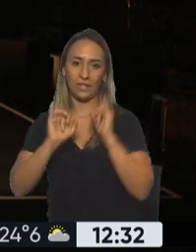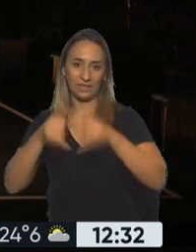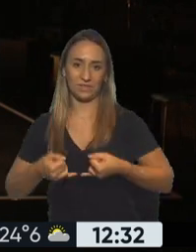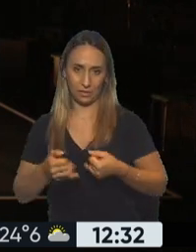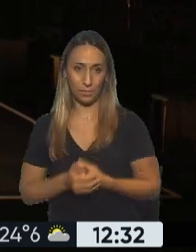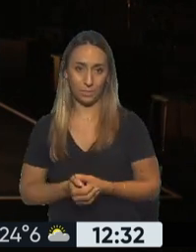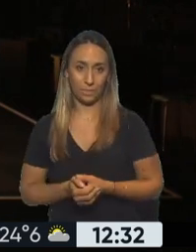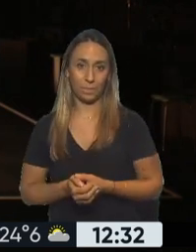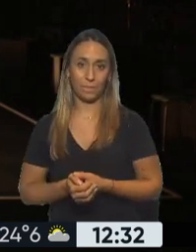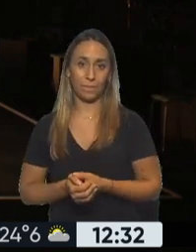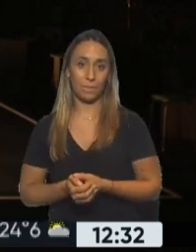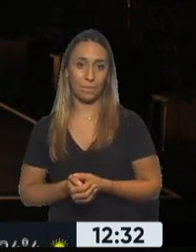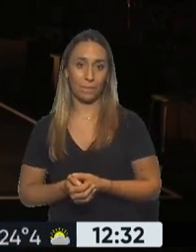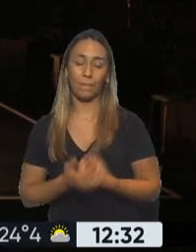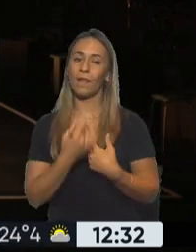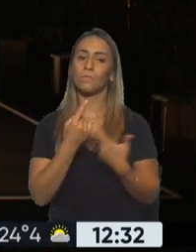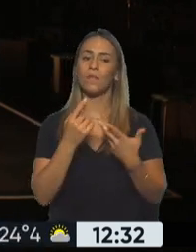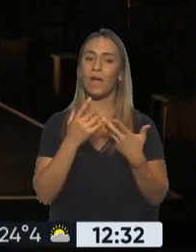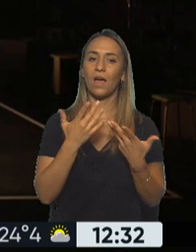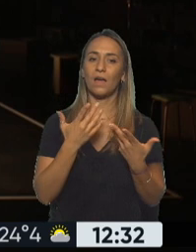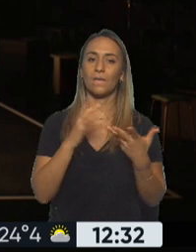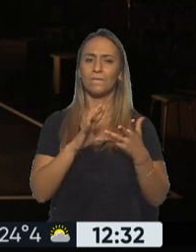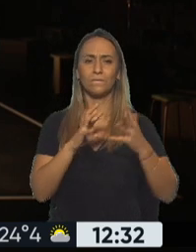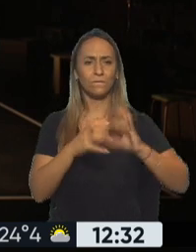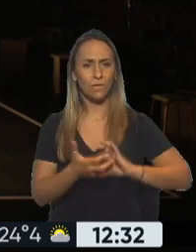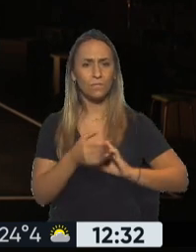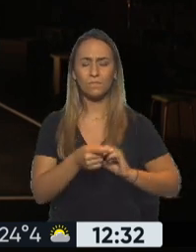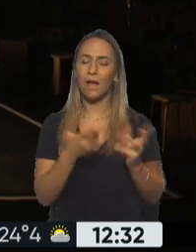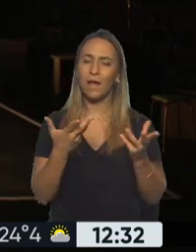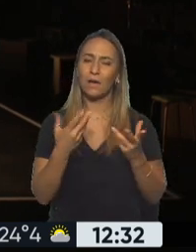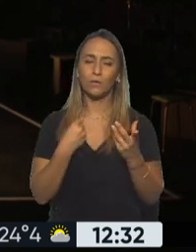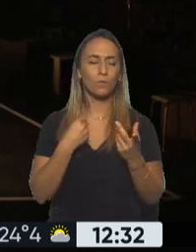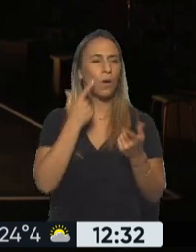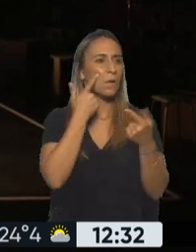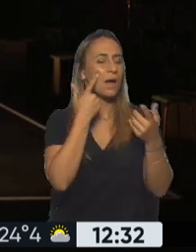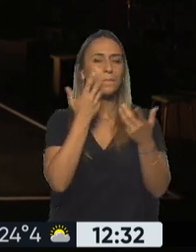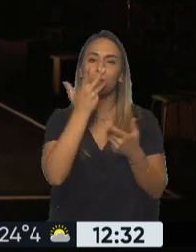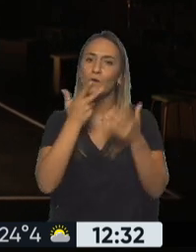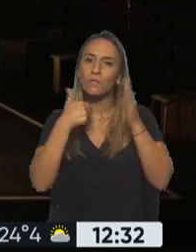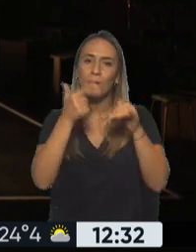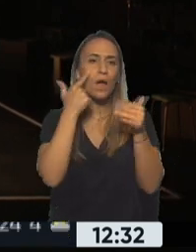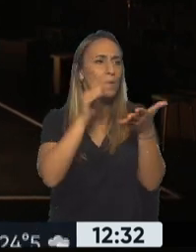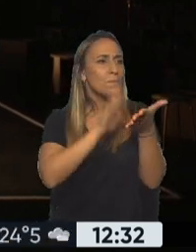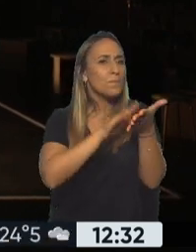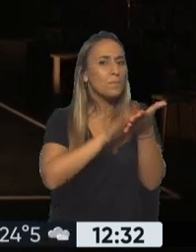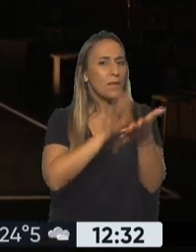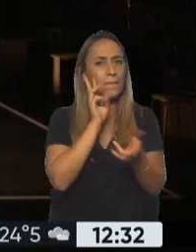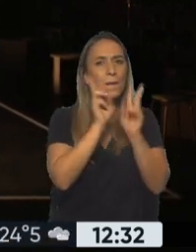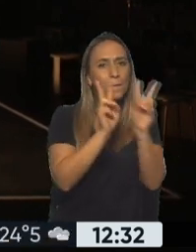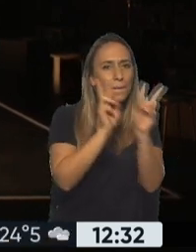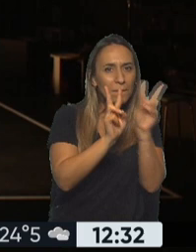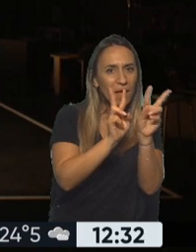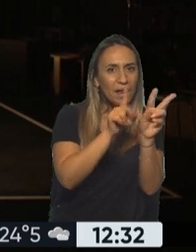Un método, de alguna manera, es un método más experimental de vivencia